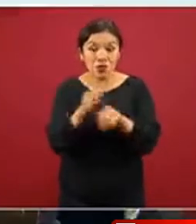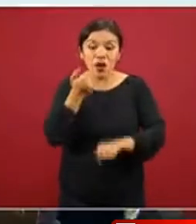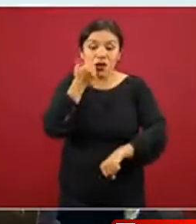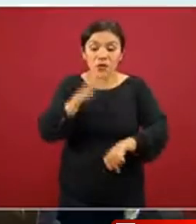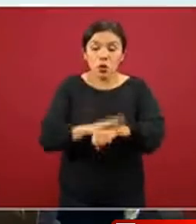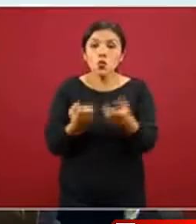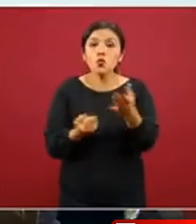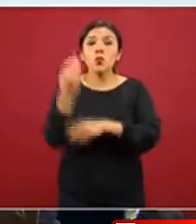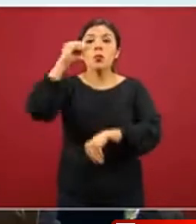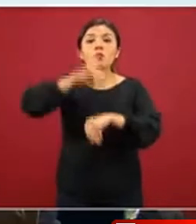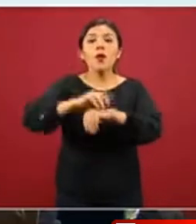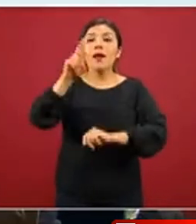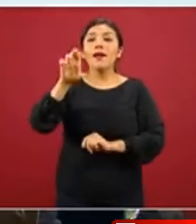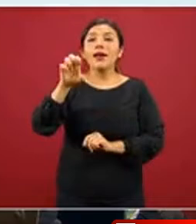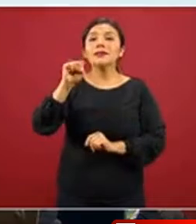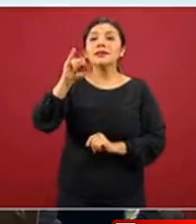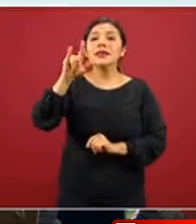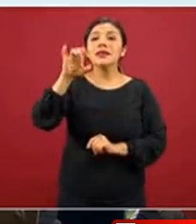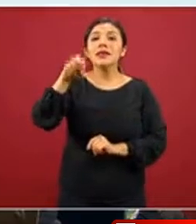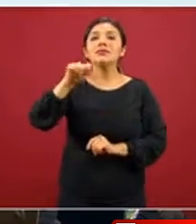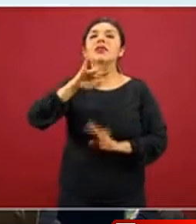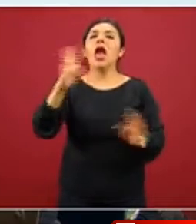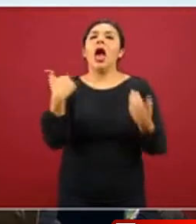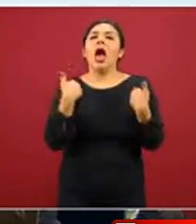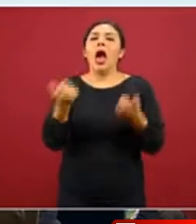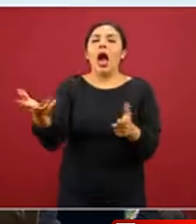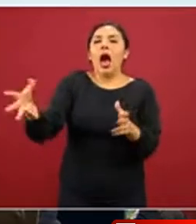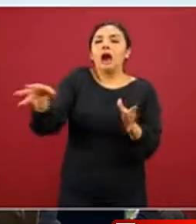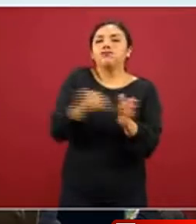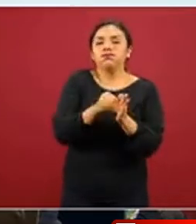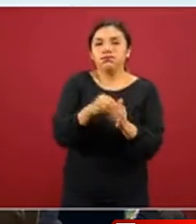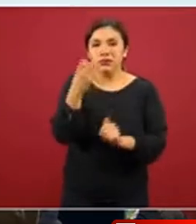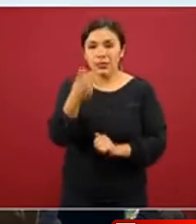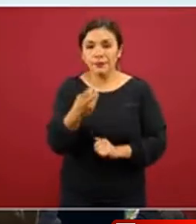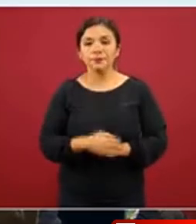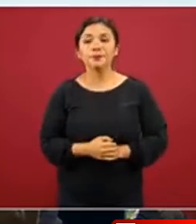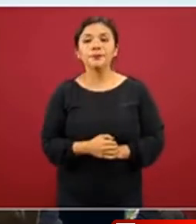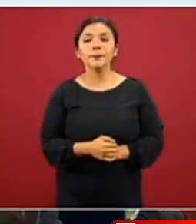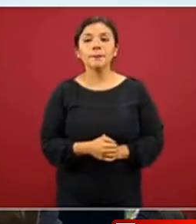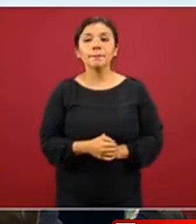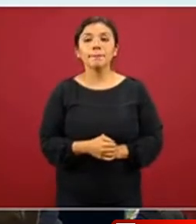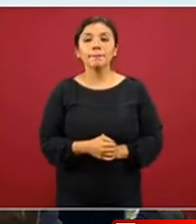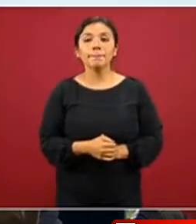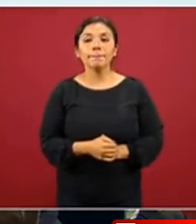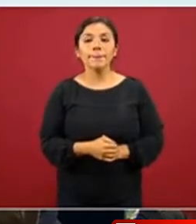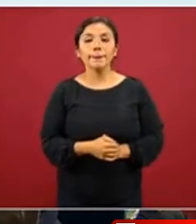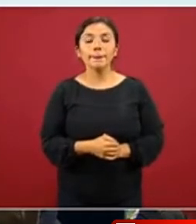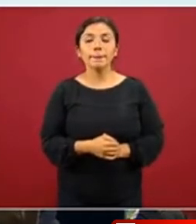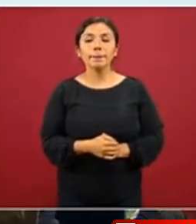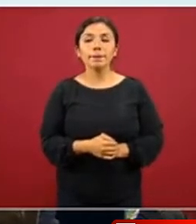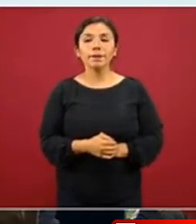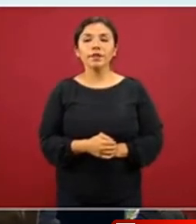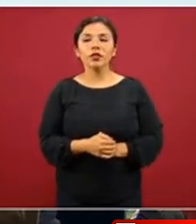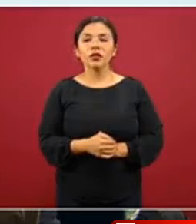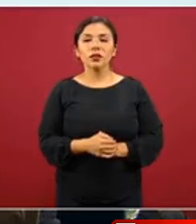administración con la palabra residente ya lo adoptó. En la siguiente diapositiva les quisiera